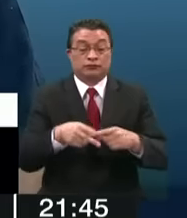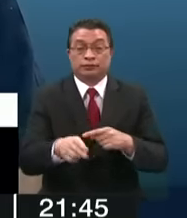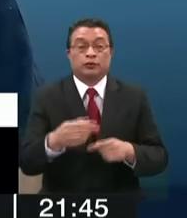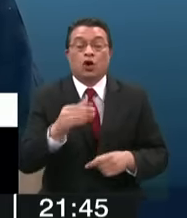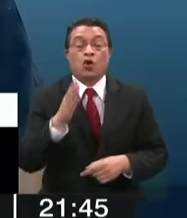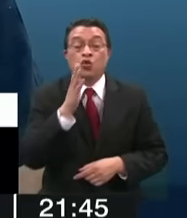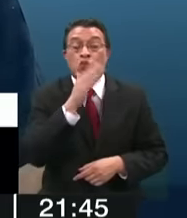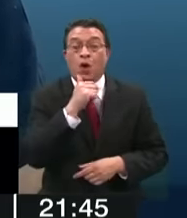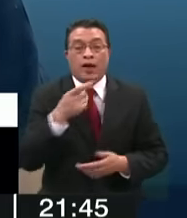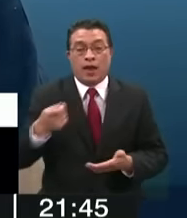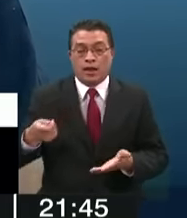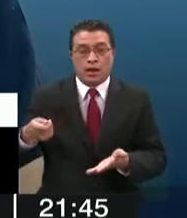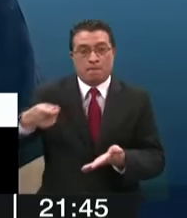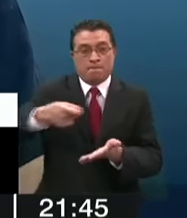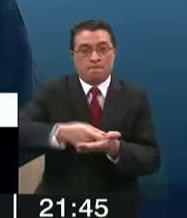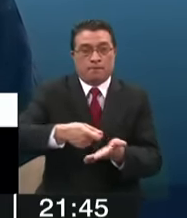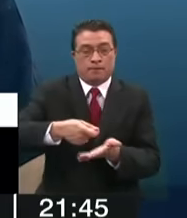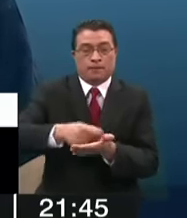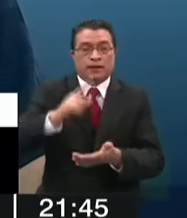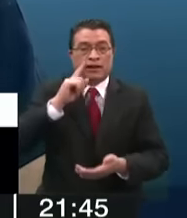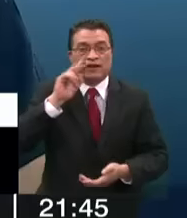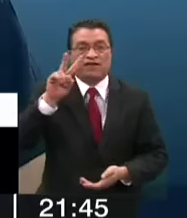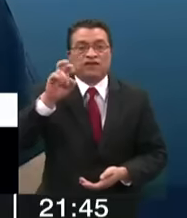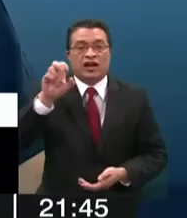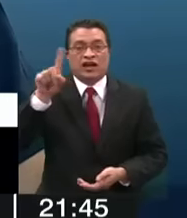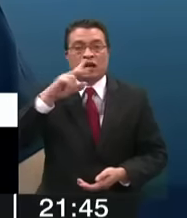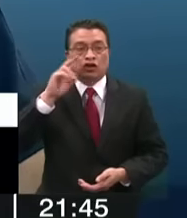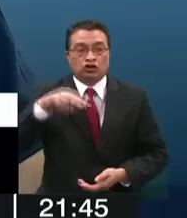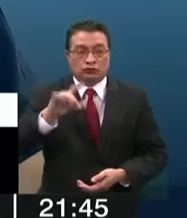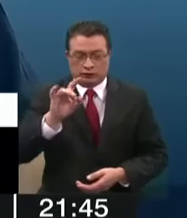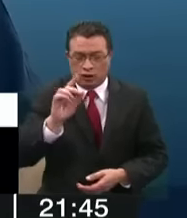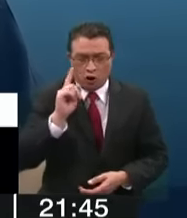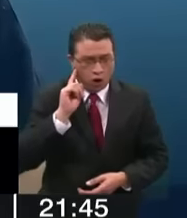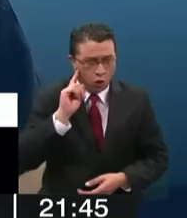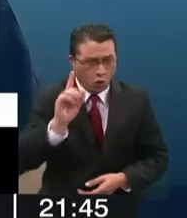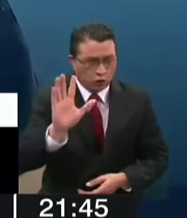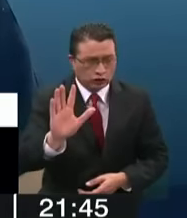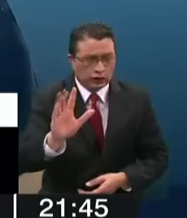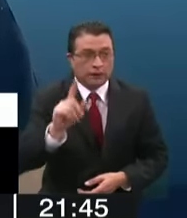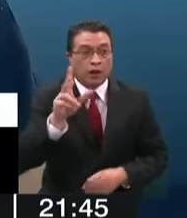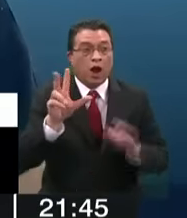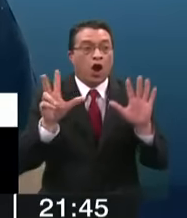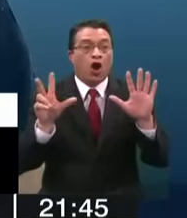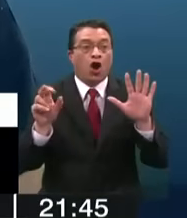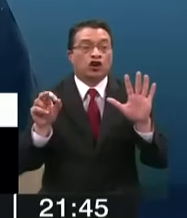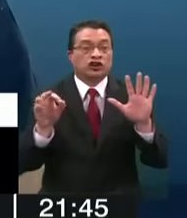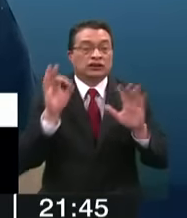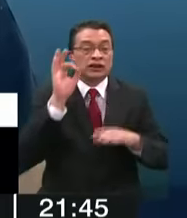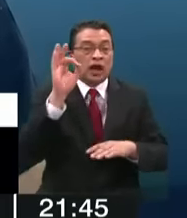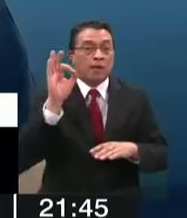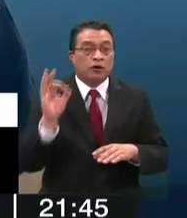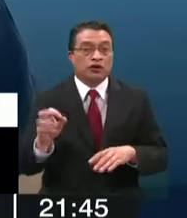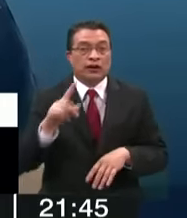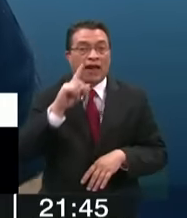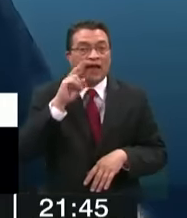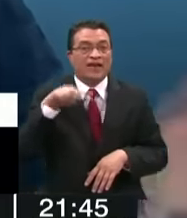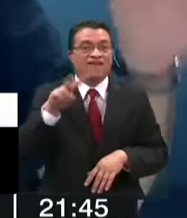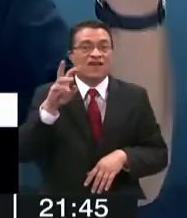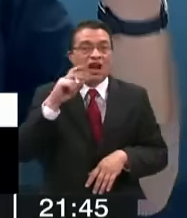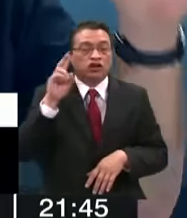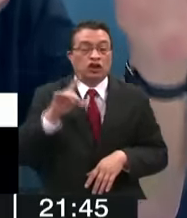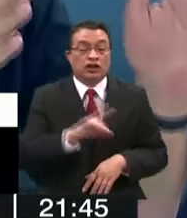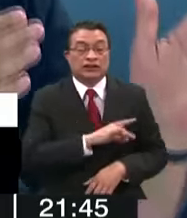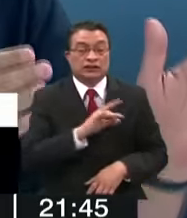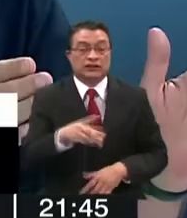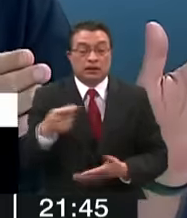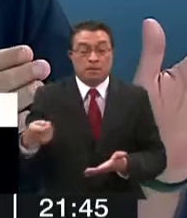inversión. La inversión en Chile, escúchame bien, el 80% de la inversión en Chile la coloca